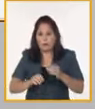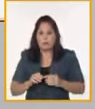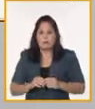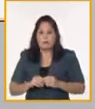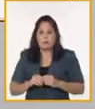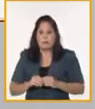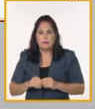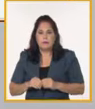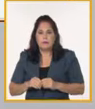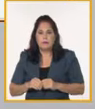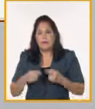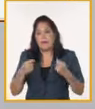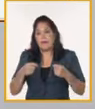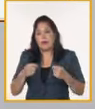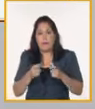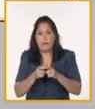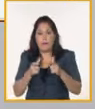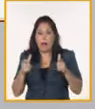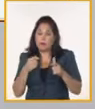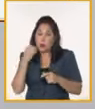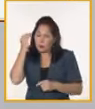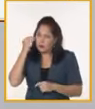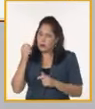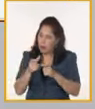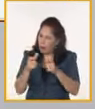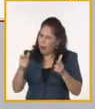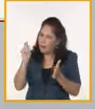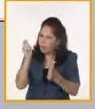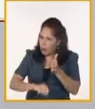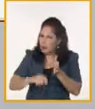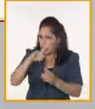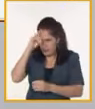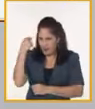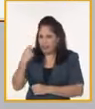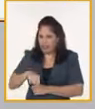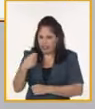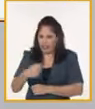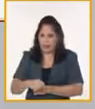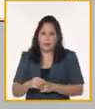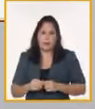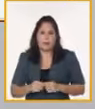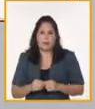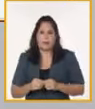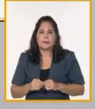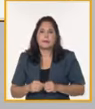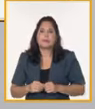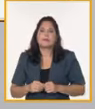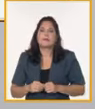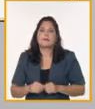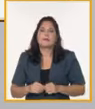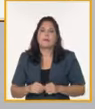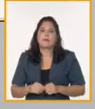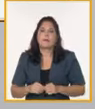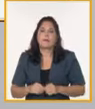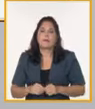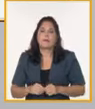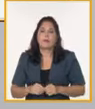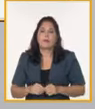y tenemos que incrementarlo incluso todavía es insuficiente las acciones que hacemos y los resultados que logramos un dato